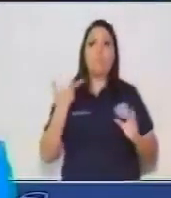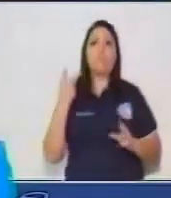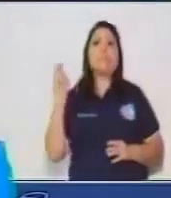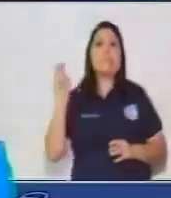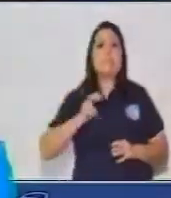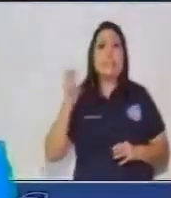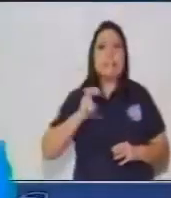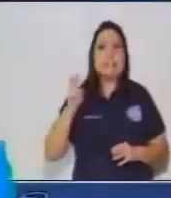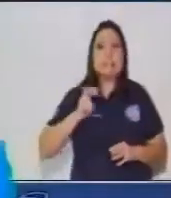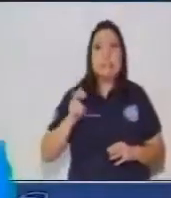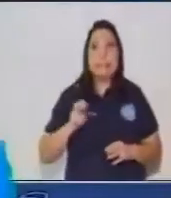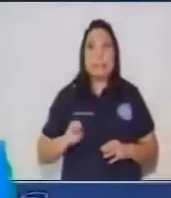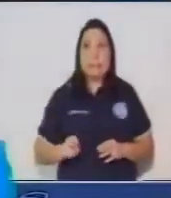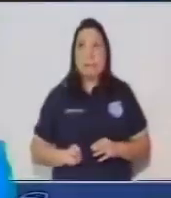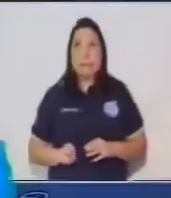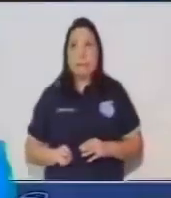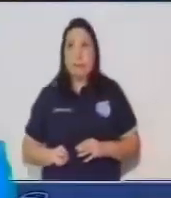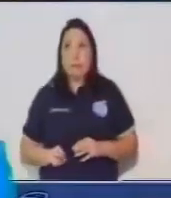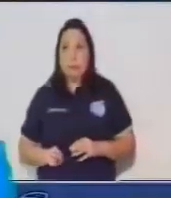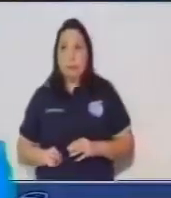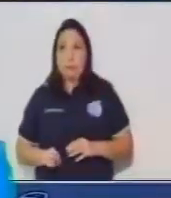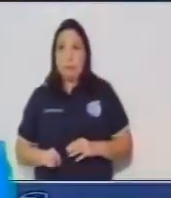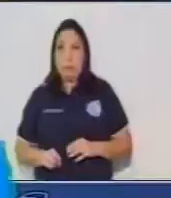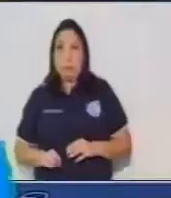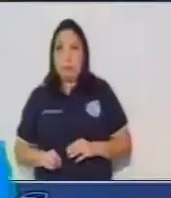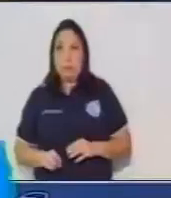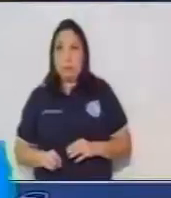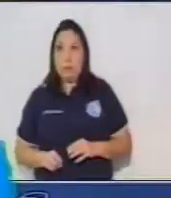2 rayos. Voy a necesitar